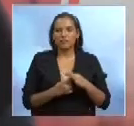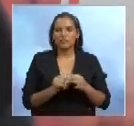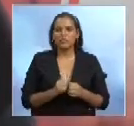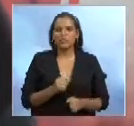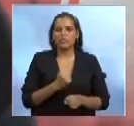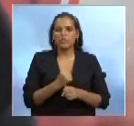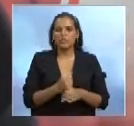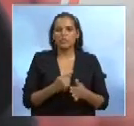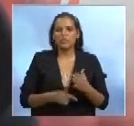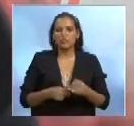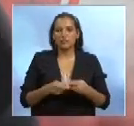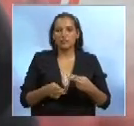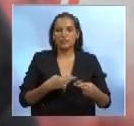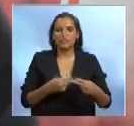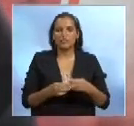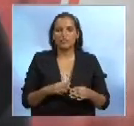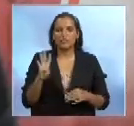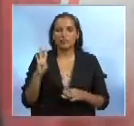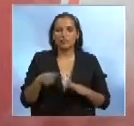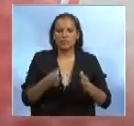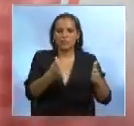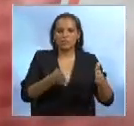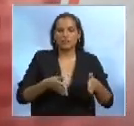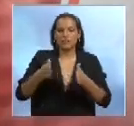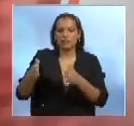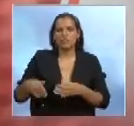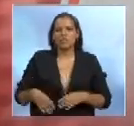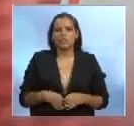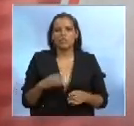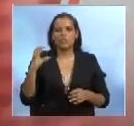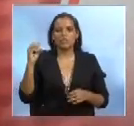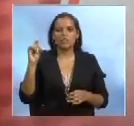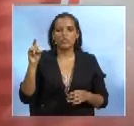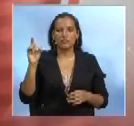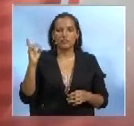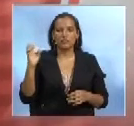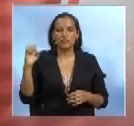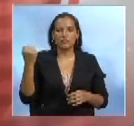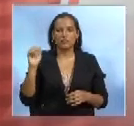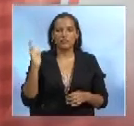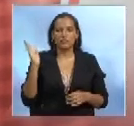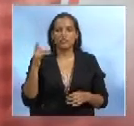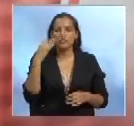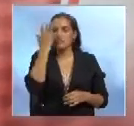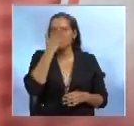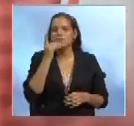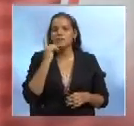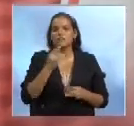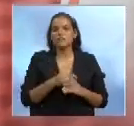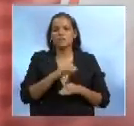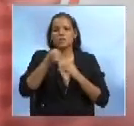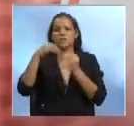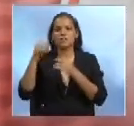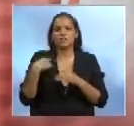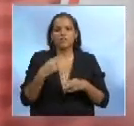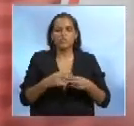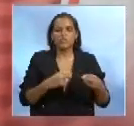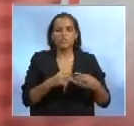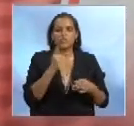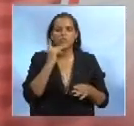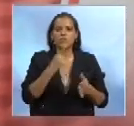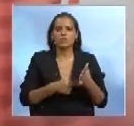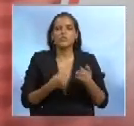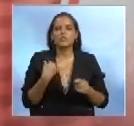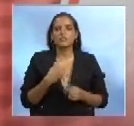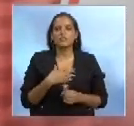Iniciaron los trabajos de la construcción de los cuatro carriles de la vía Codesa. El alcalde de Esmeraldas destacó la inversión de la obra y aseguró